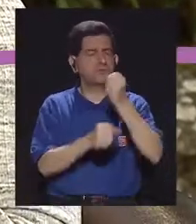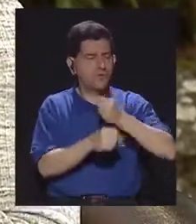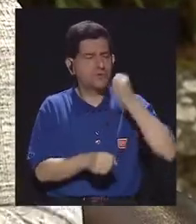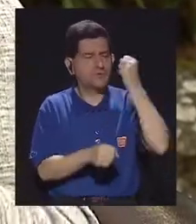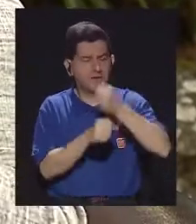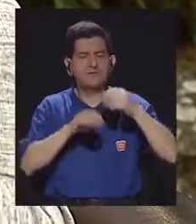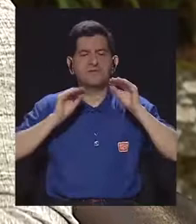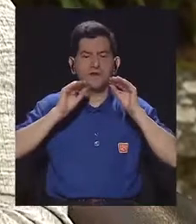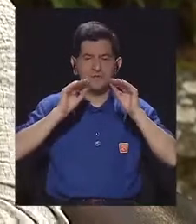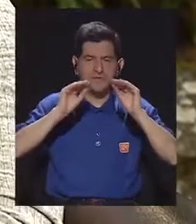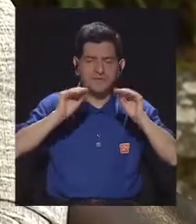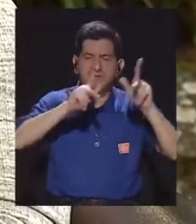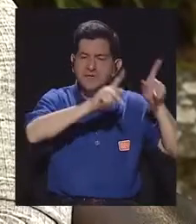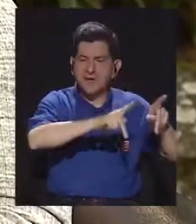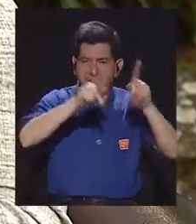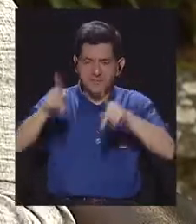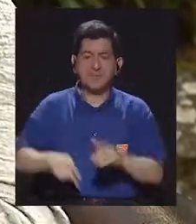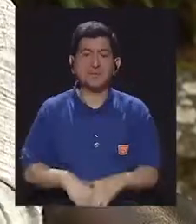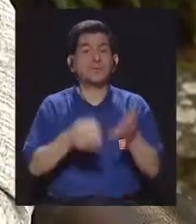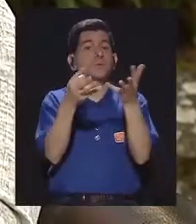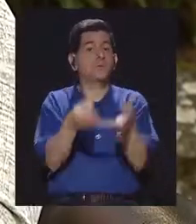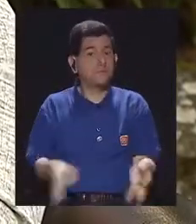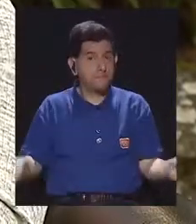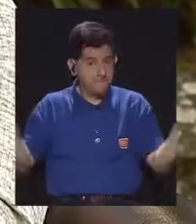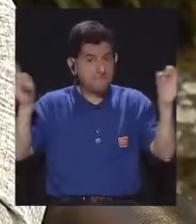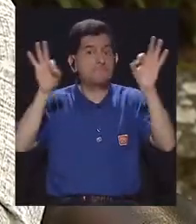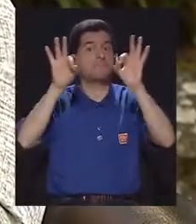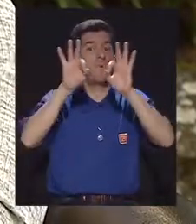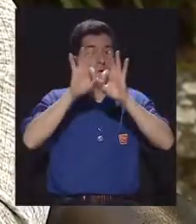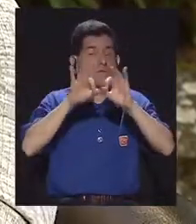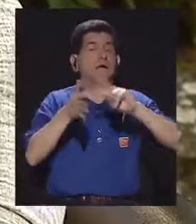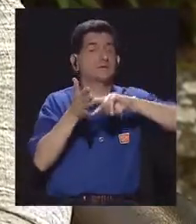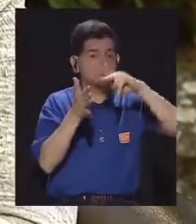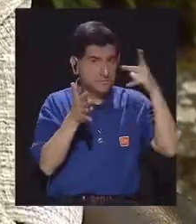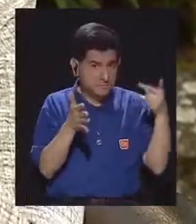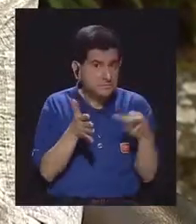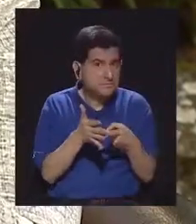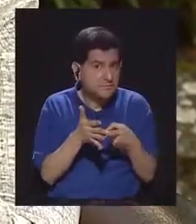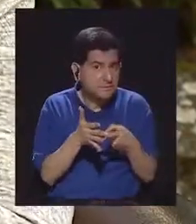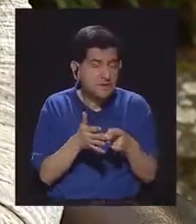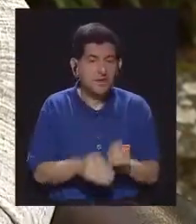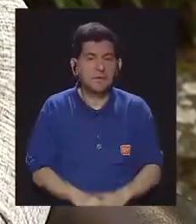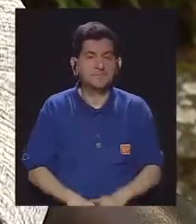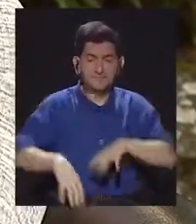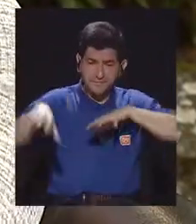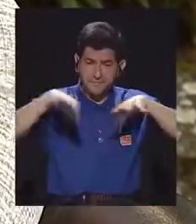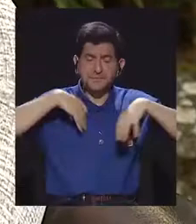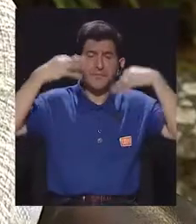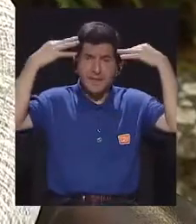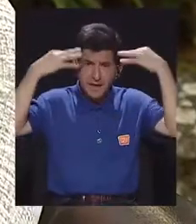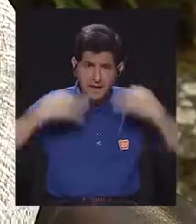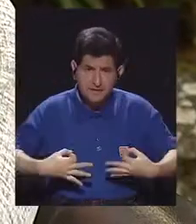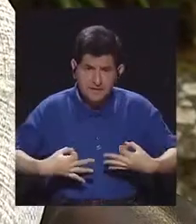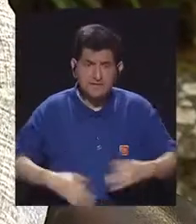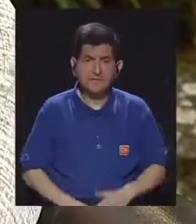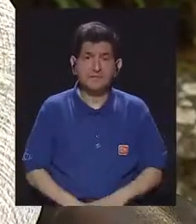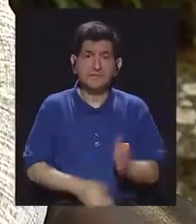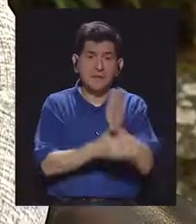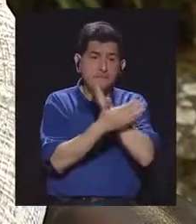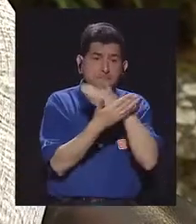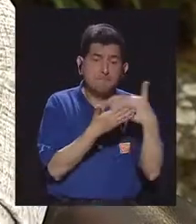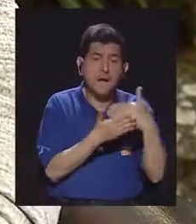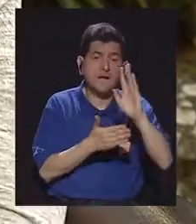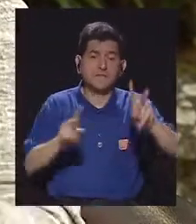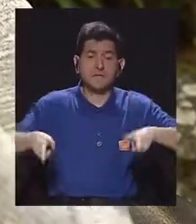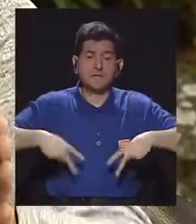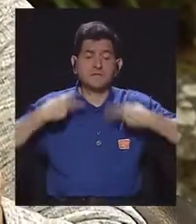un trabajo para enseñarle a la gente acerca de la importancia de esto, de que la actividad física sea